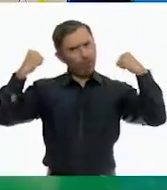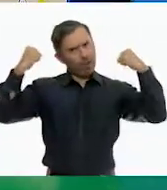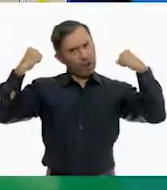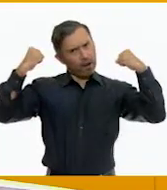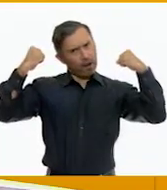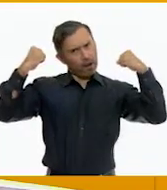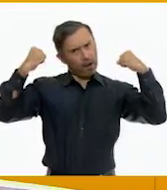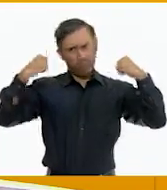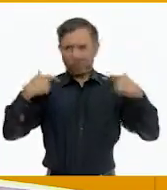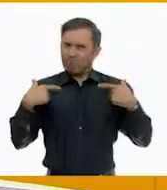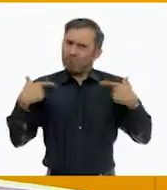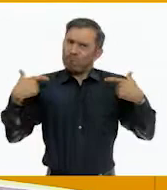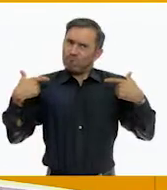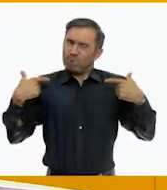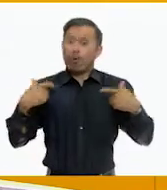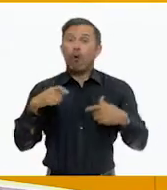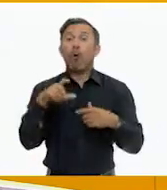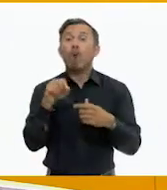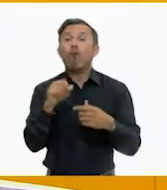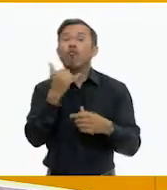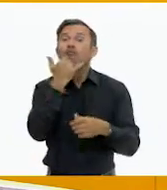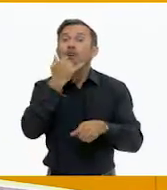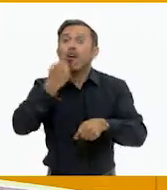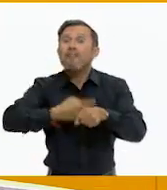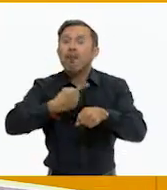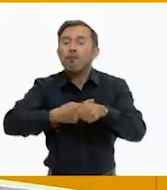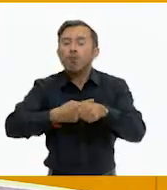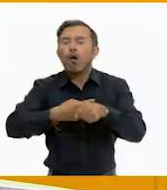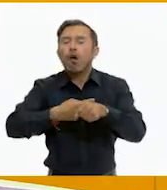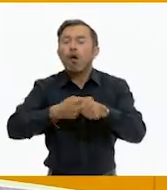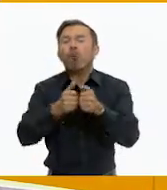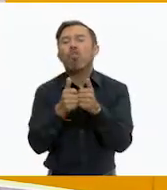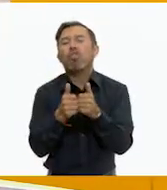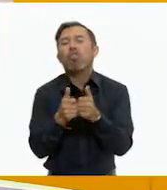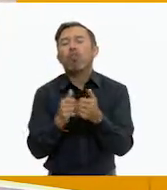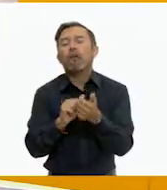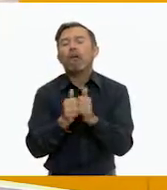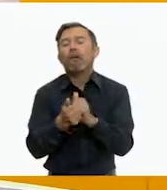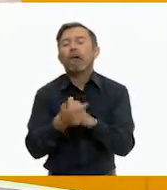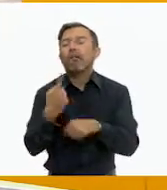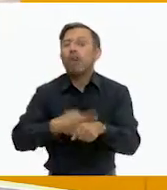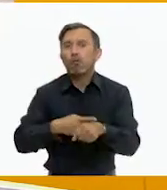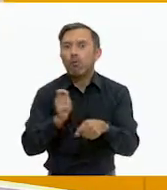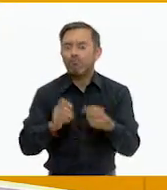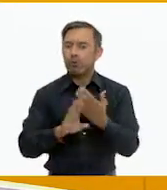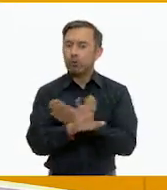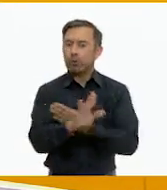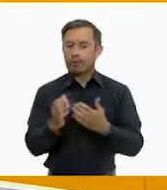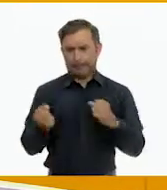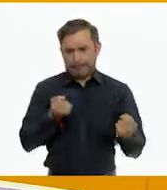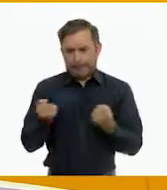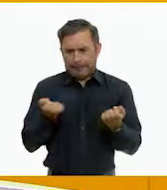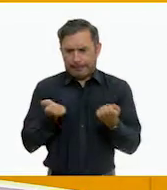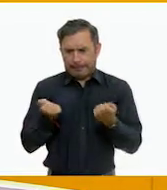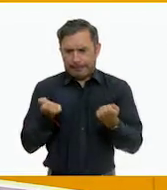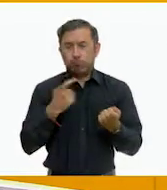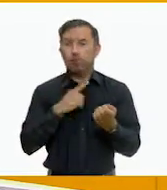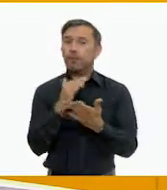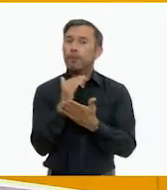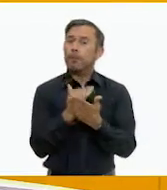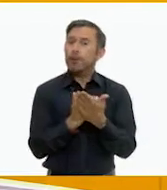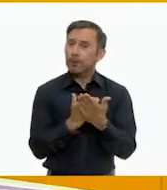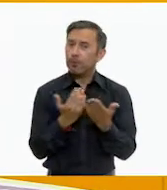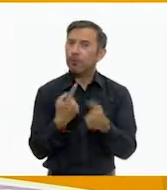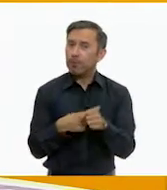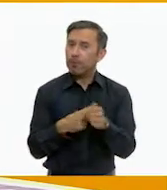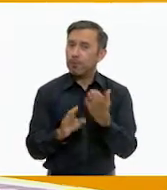disminuir el riesgo de enfermedades, además nos mantiene en un buen peso